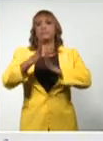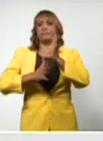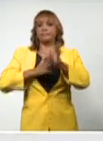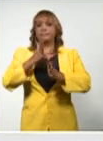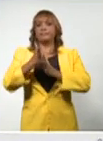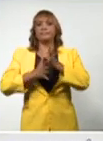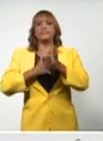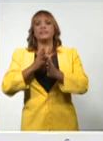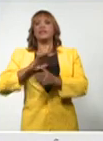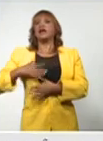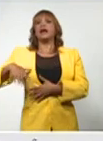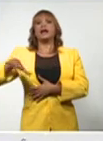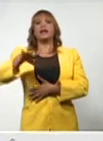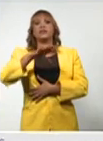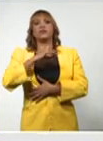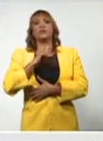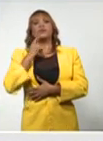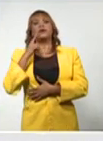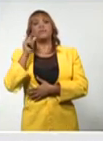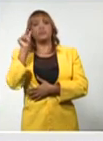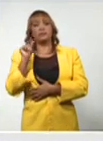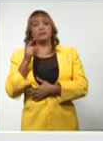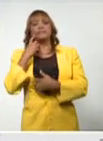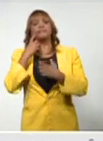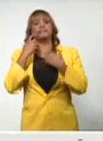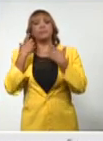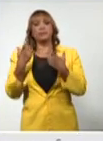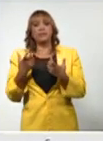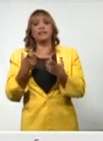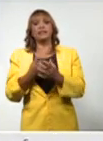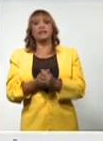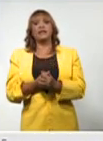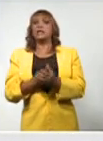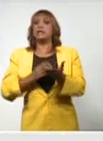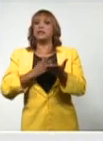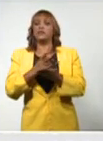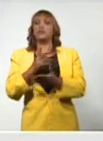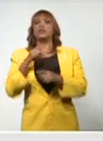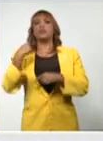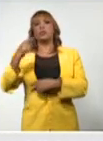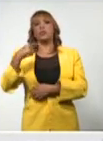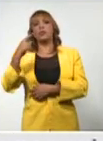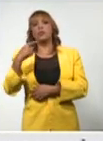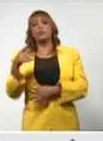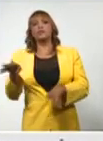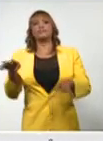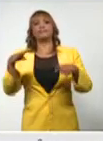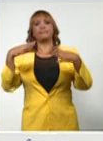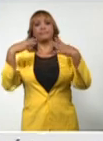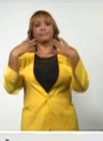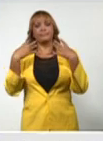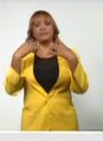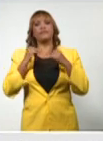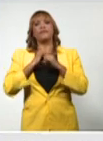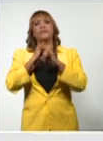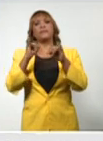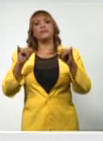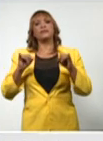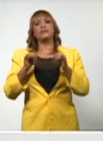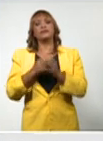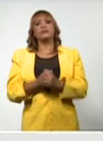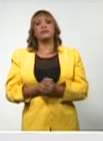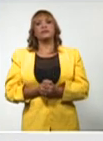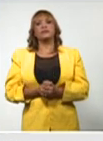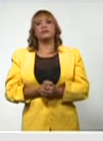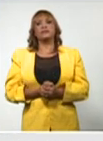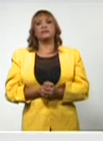y a todas las personas, que es muy importante, que nos siguen en nuestra información, y que